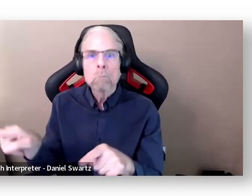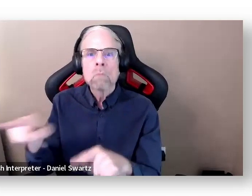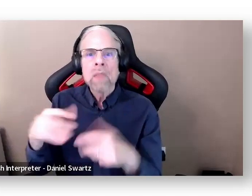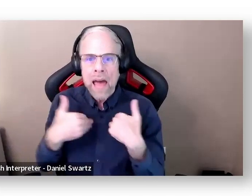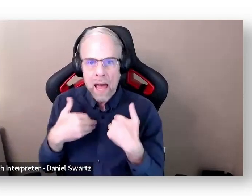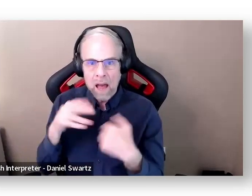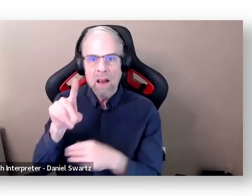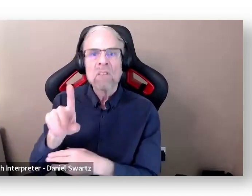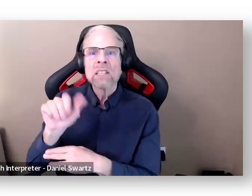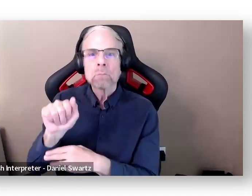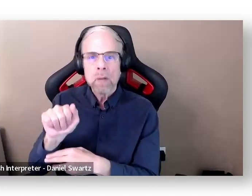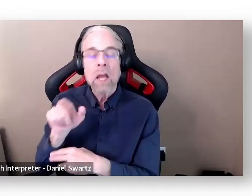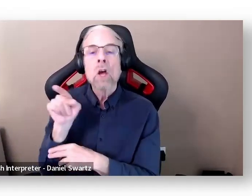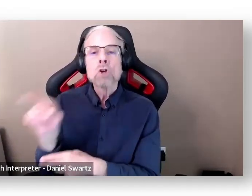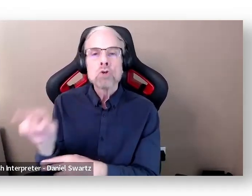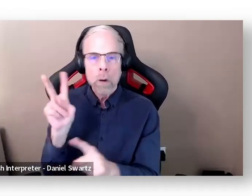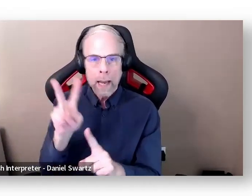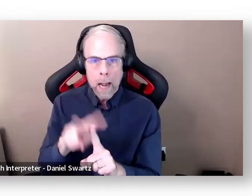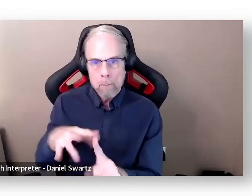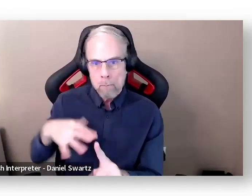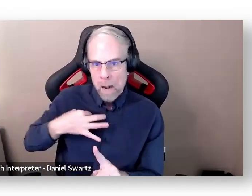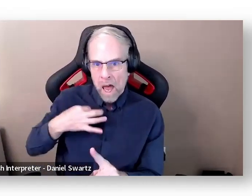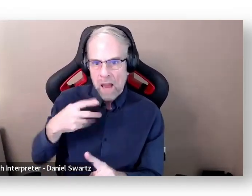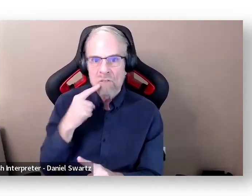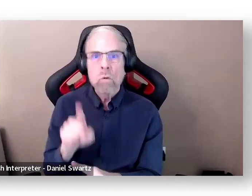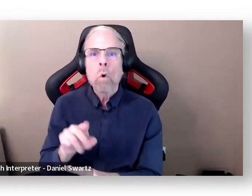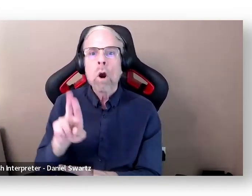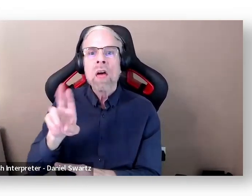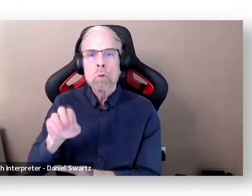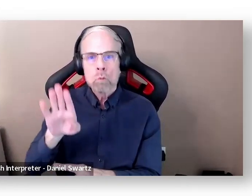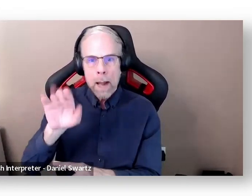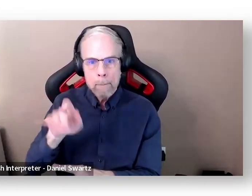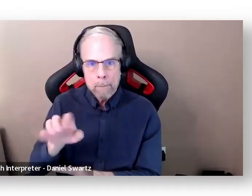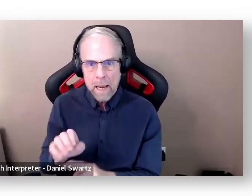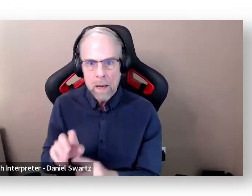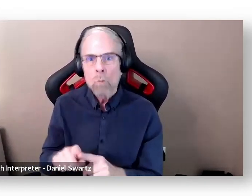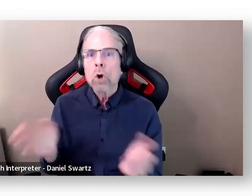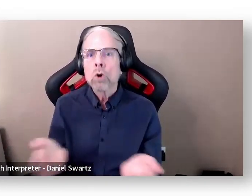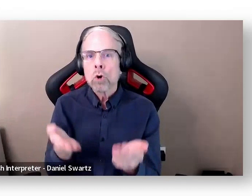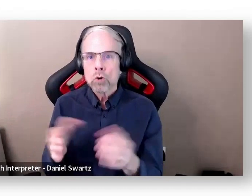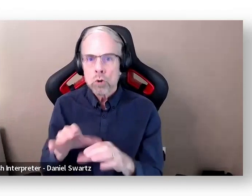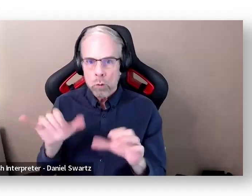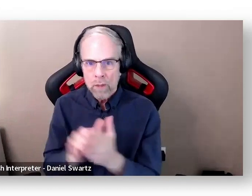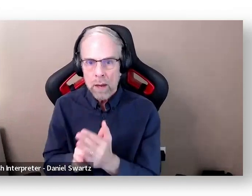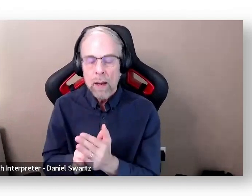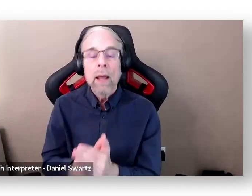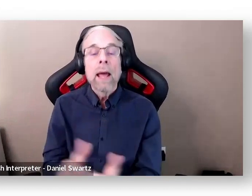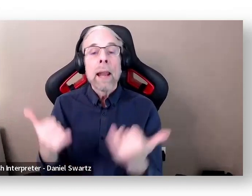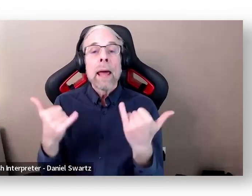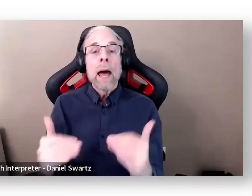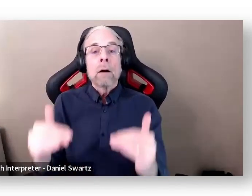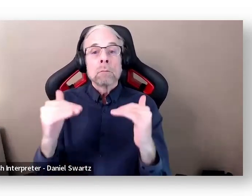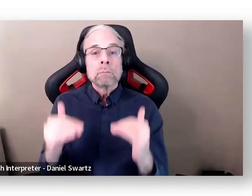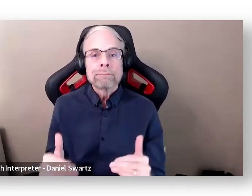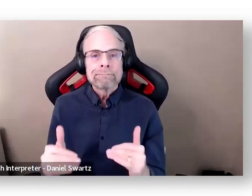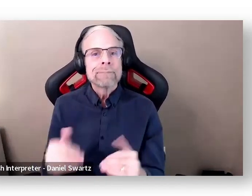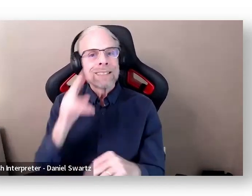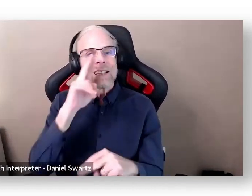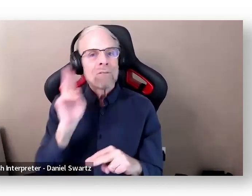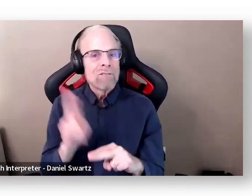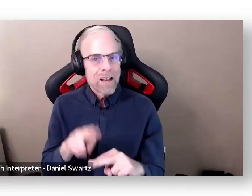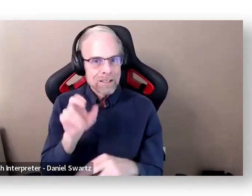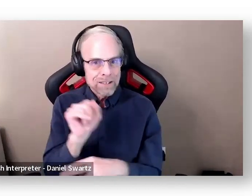un centro de ancianos, ustedes pueden calificar para tener acceso a eso. Entonces, nosotros queremos que todos hagan eso.